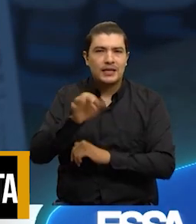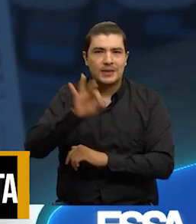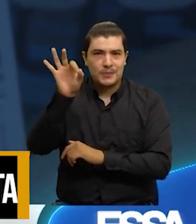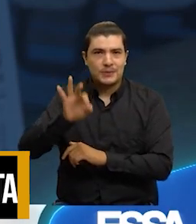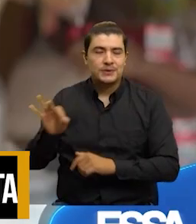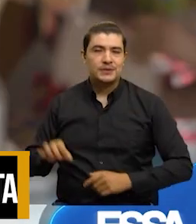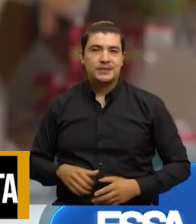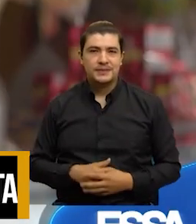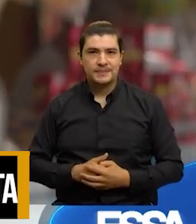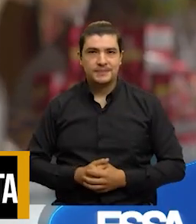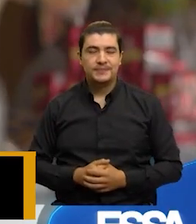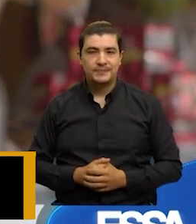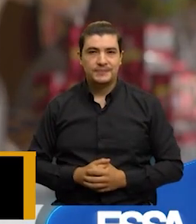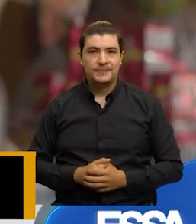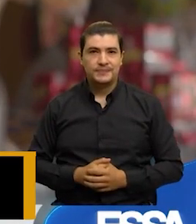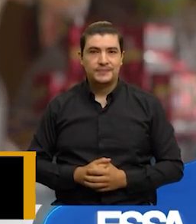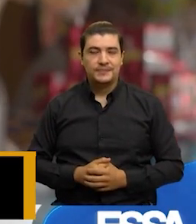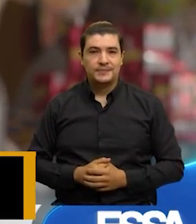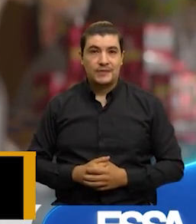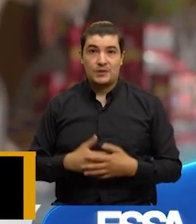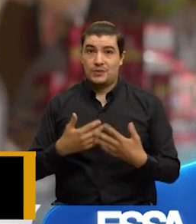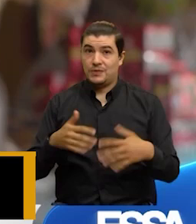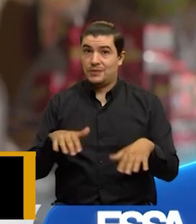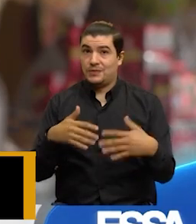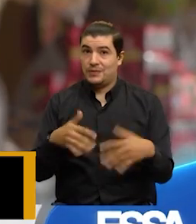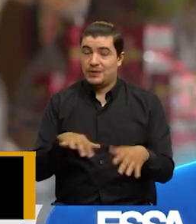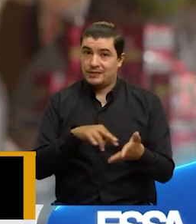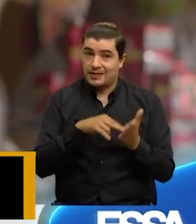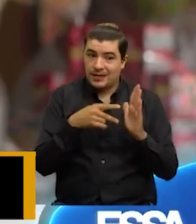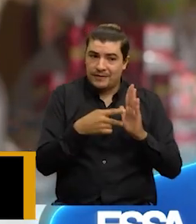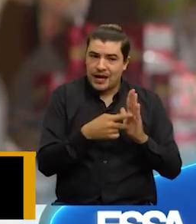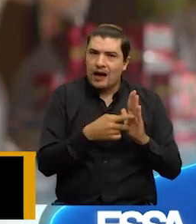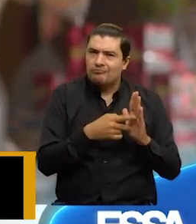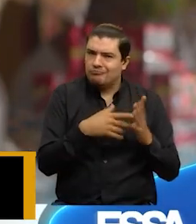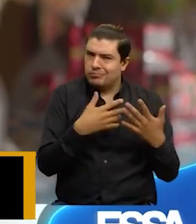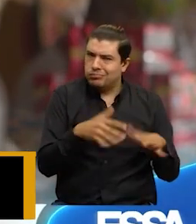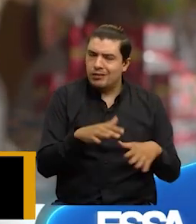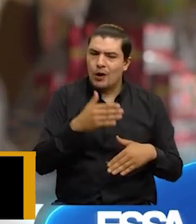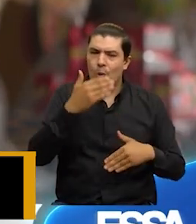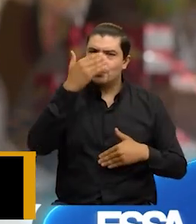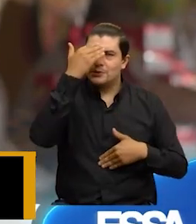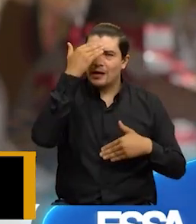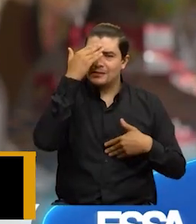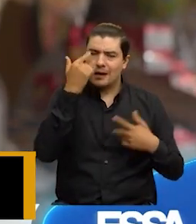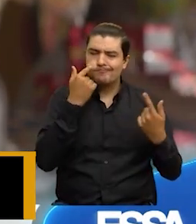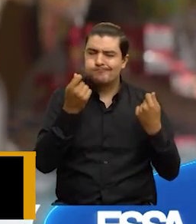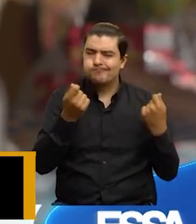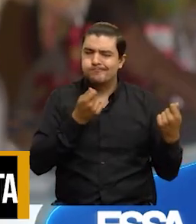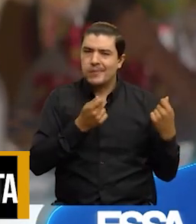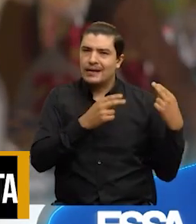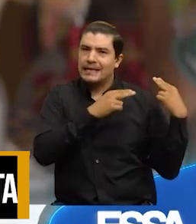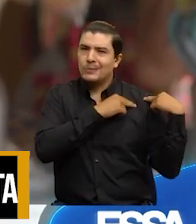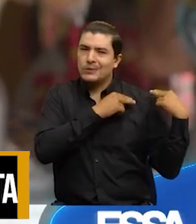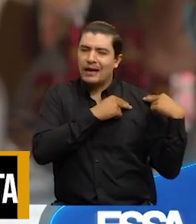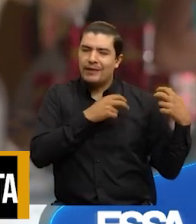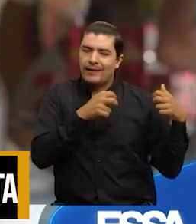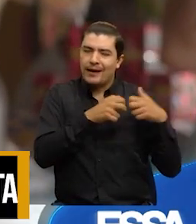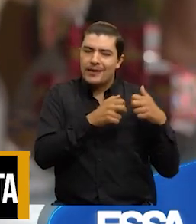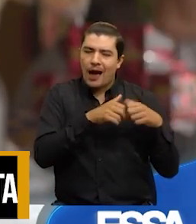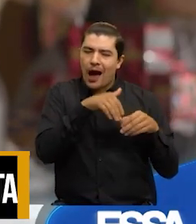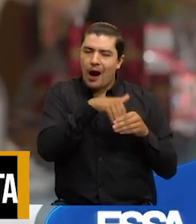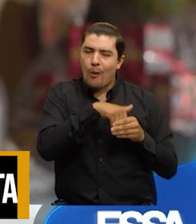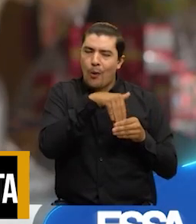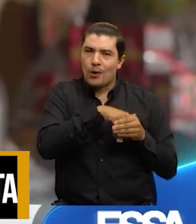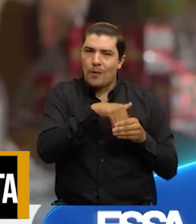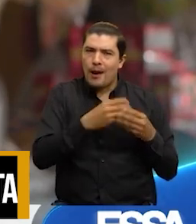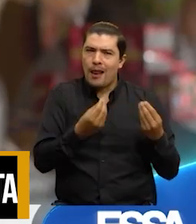indefinido. Eso ayuda a ser responsable a la gente para que puedan ahorrar energía y darle